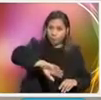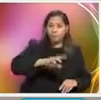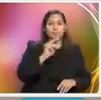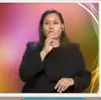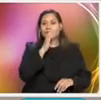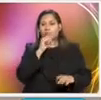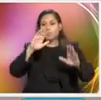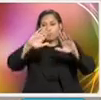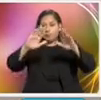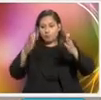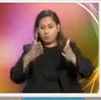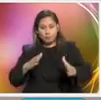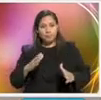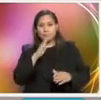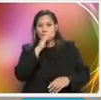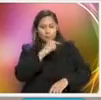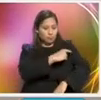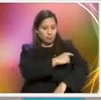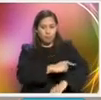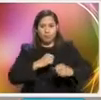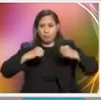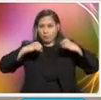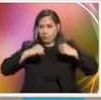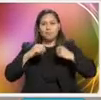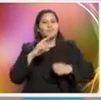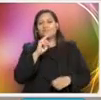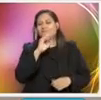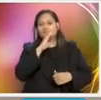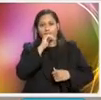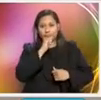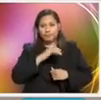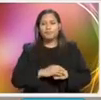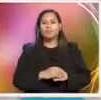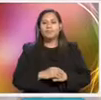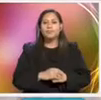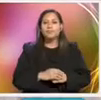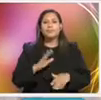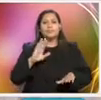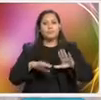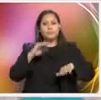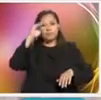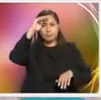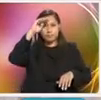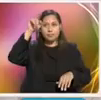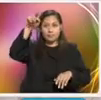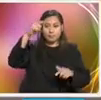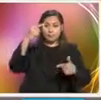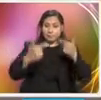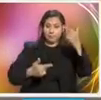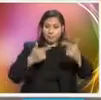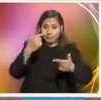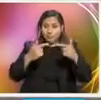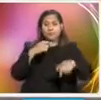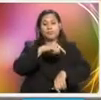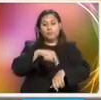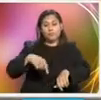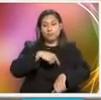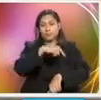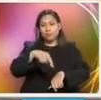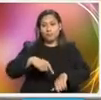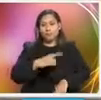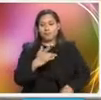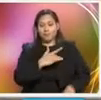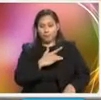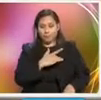tú quieres, el brazo marcado o la pierna torneada. Y es que a veces creemos que estando en el gimnasio, como bien lo dices, horas haciendo cardio